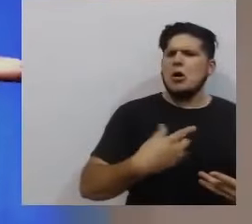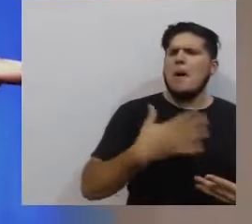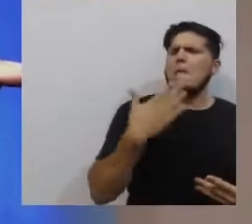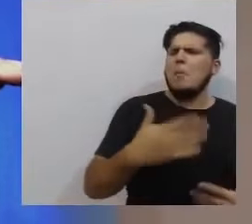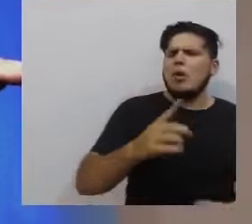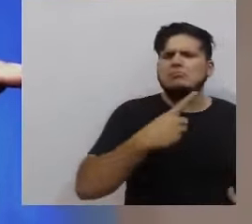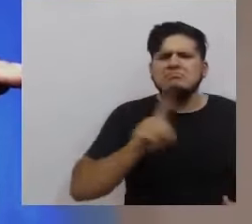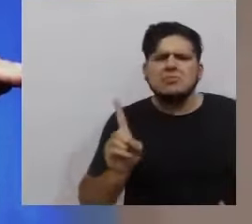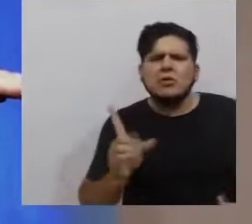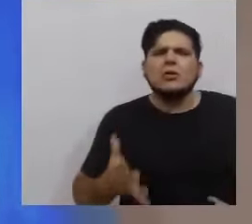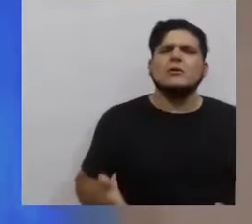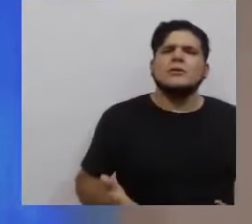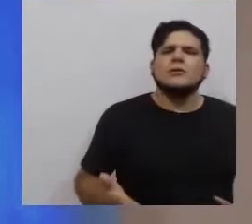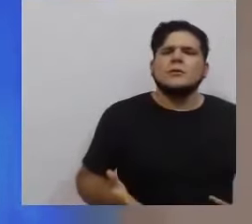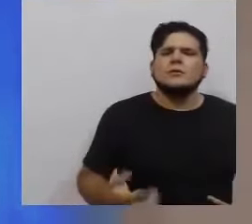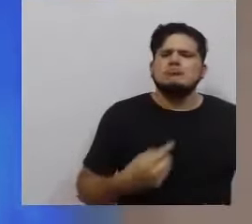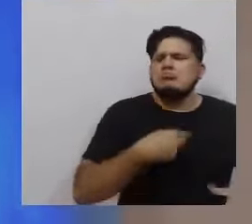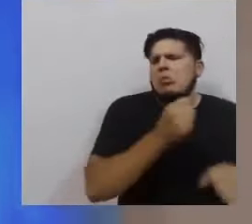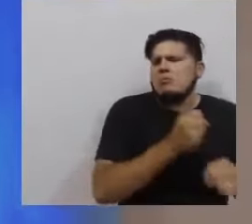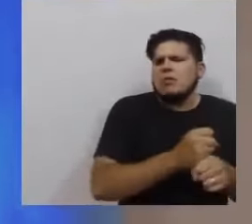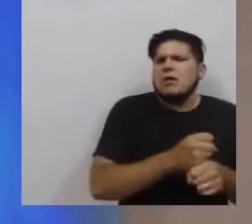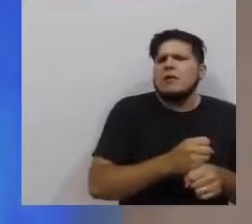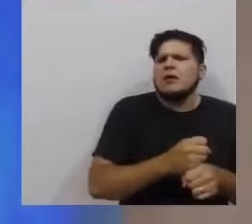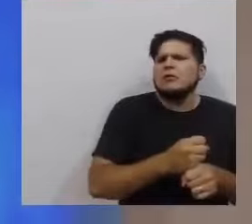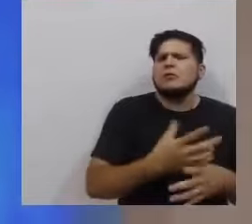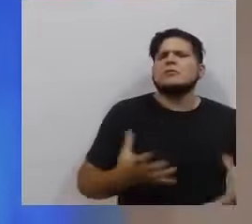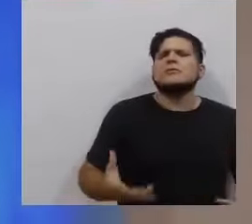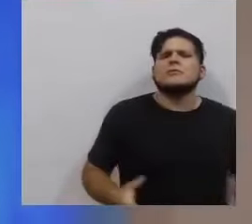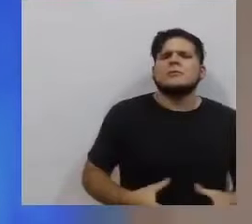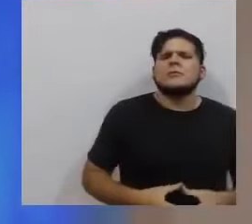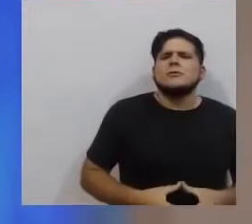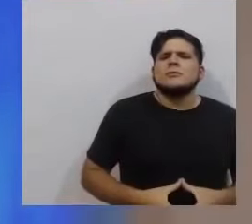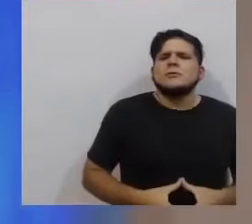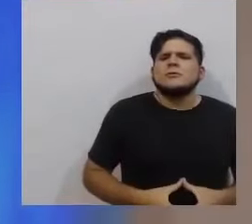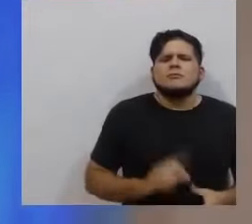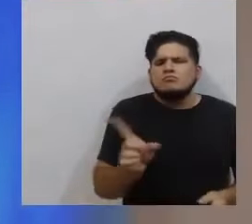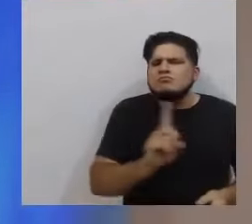caer de la noche a la mañana tu negocio puede quebrar